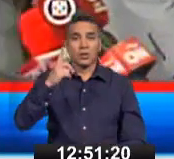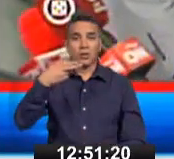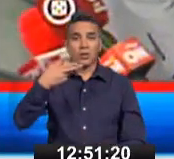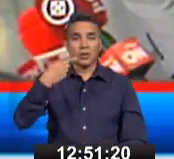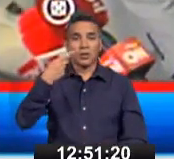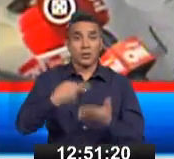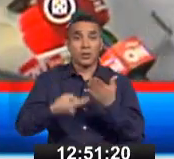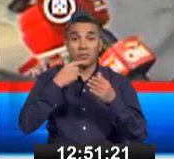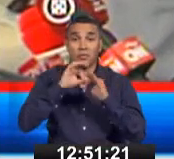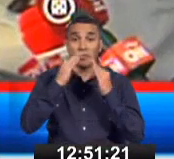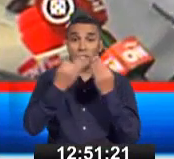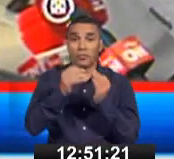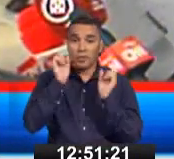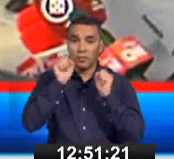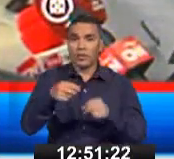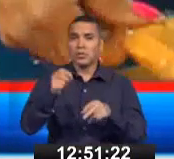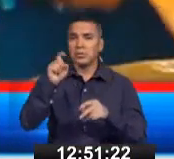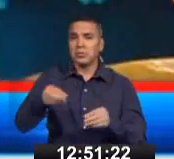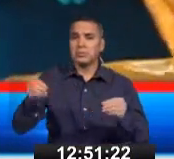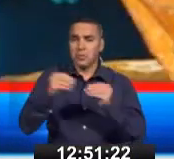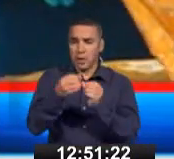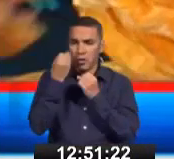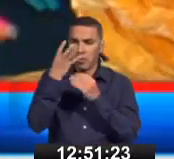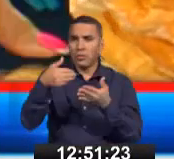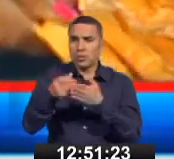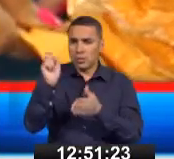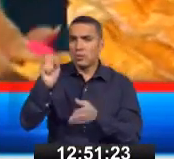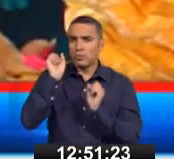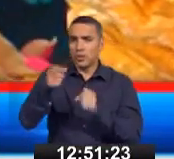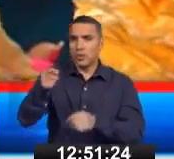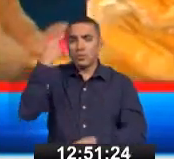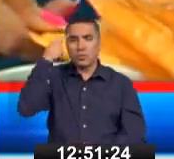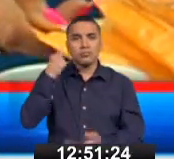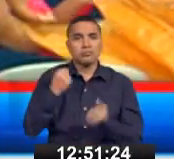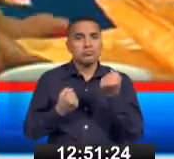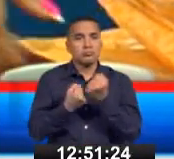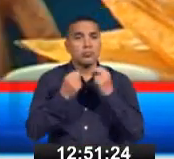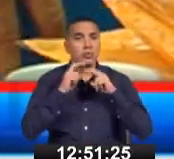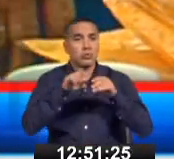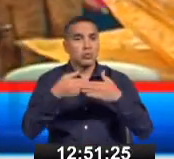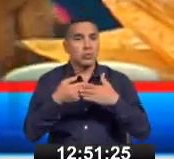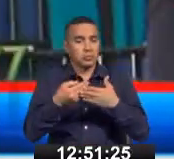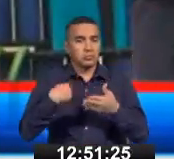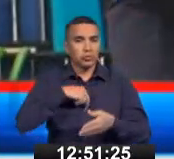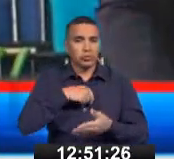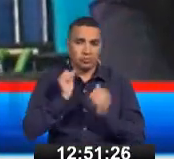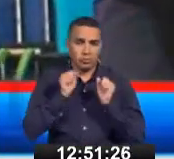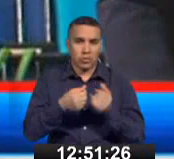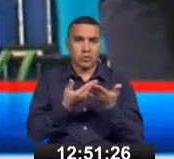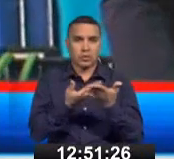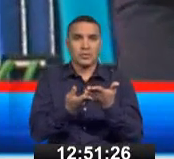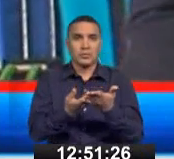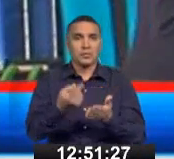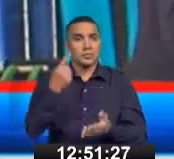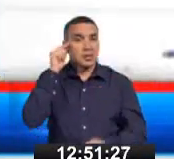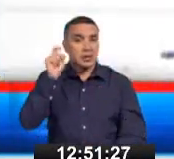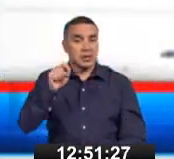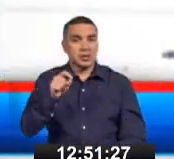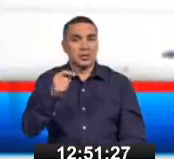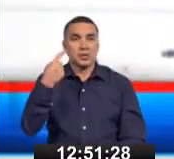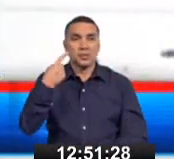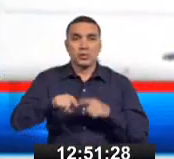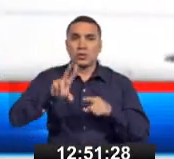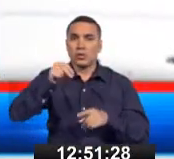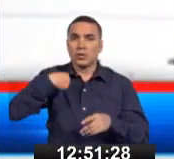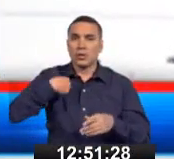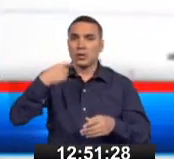que los familiares podrán requerir nueva información al gobierno que aporten a las investigaciones de los comisionados de así considerarlo. Pero no hay